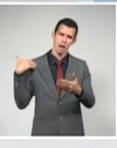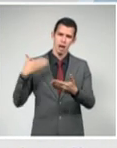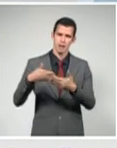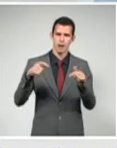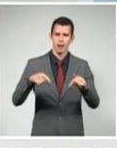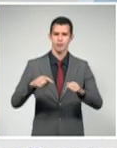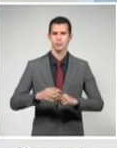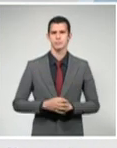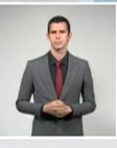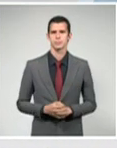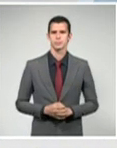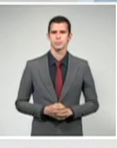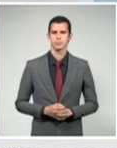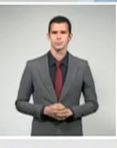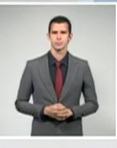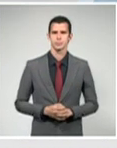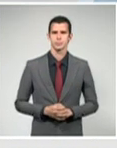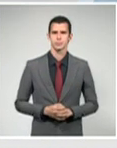98,03%,